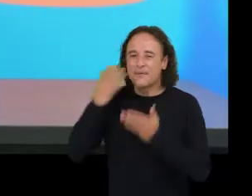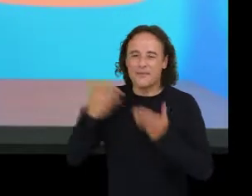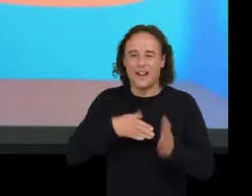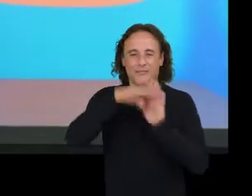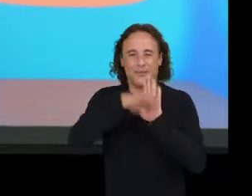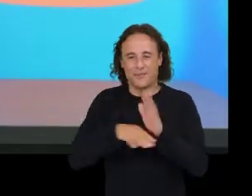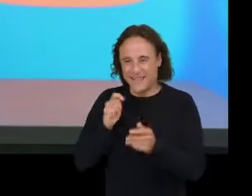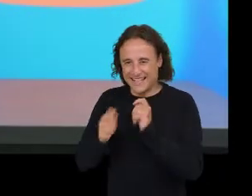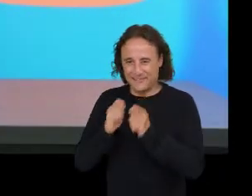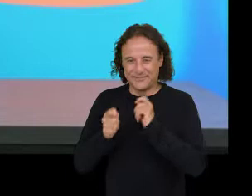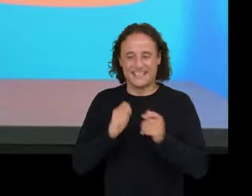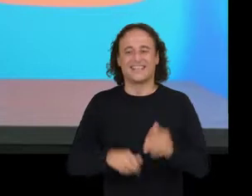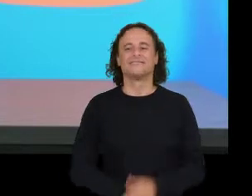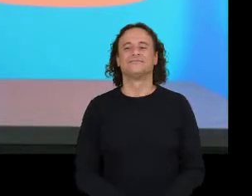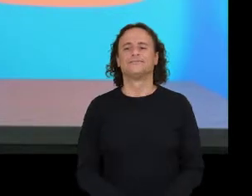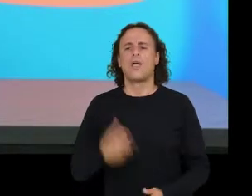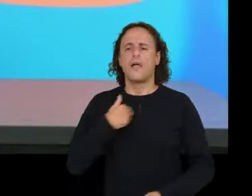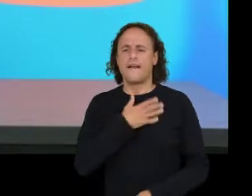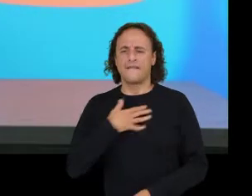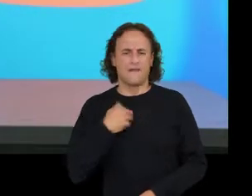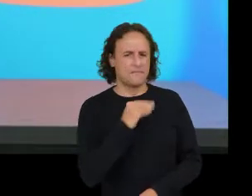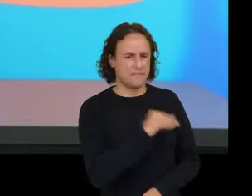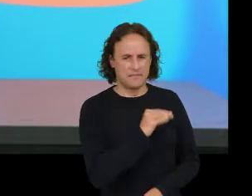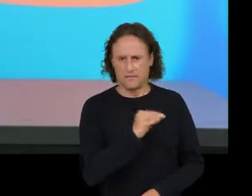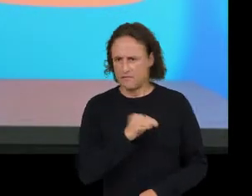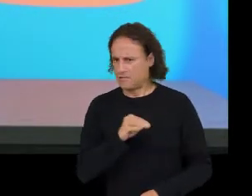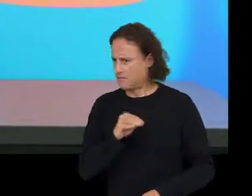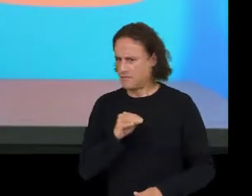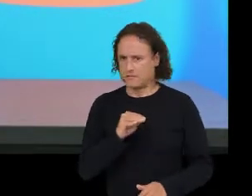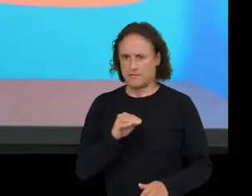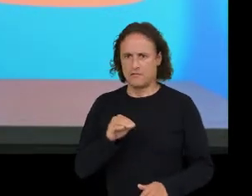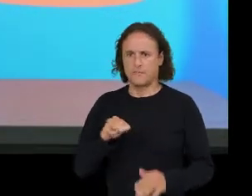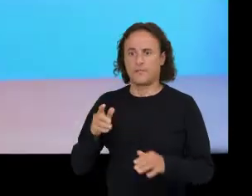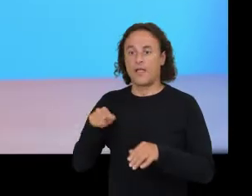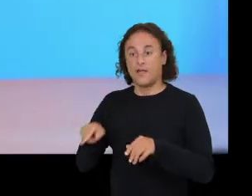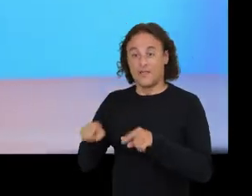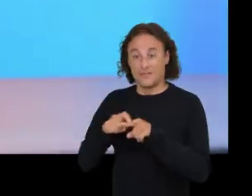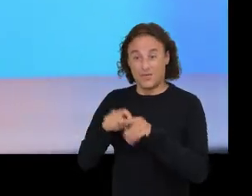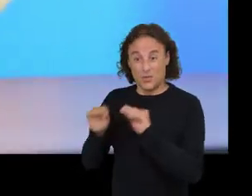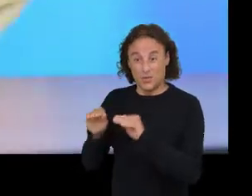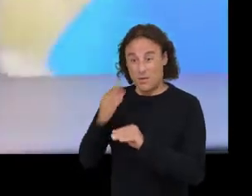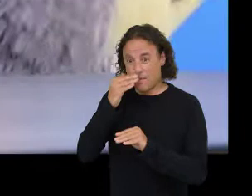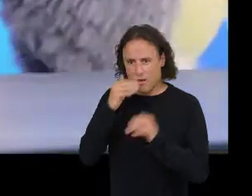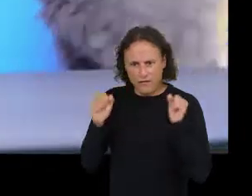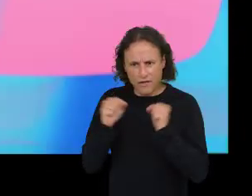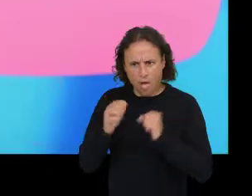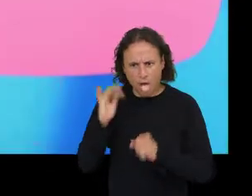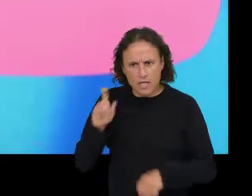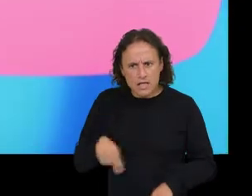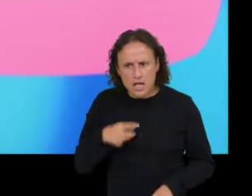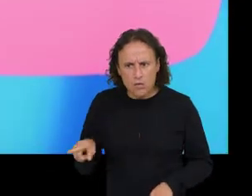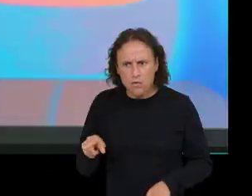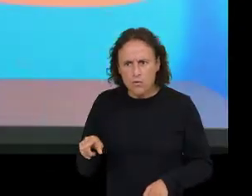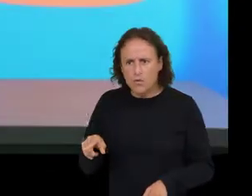ao programa de entrevistas. Quería preguntarche se é certo que os cans como a ti nunca pasades frío.